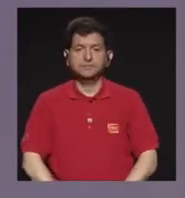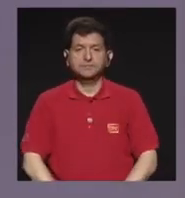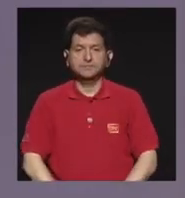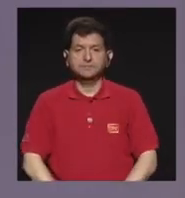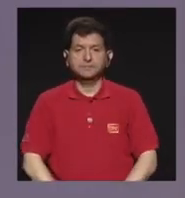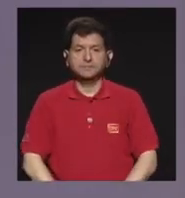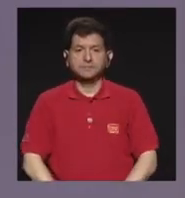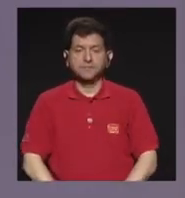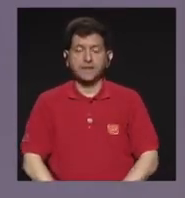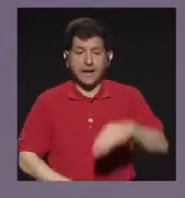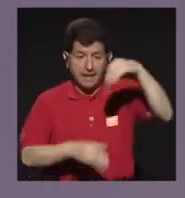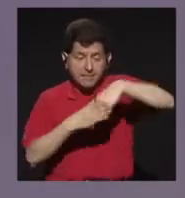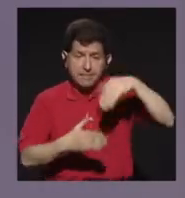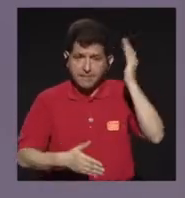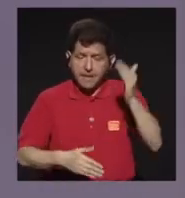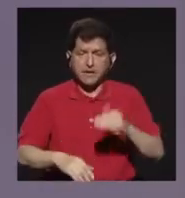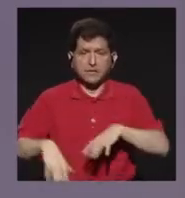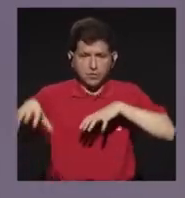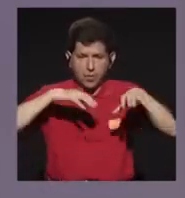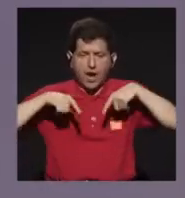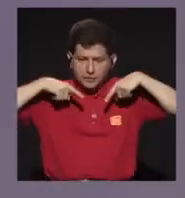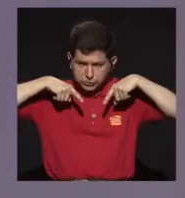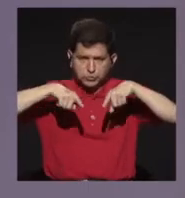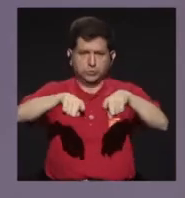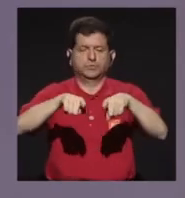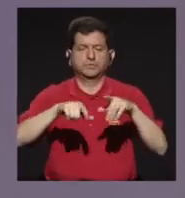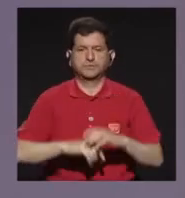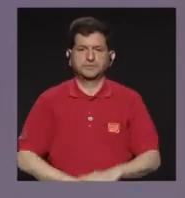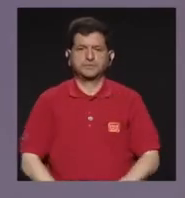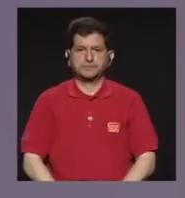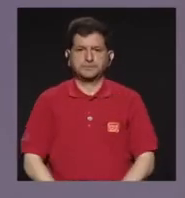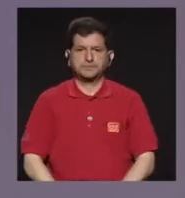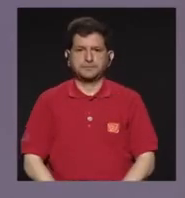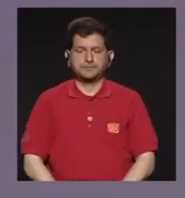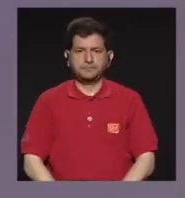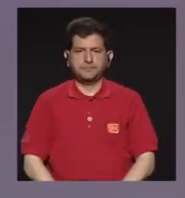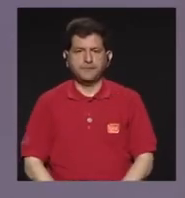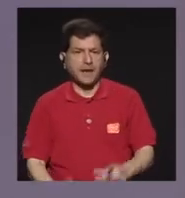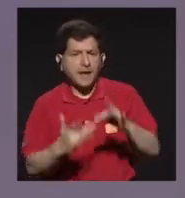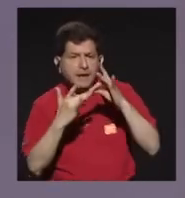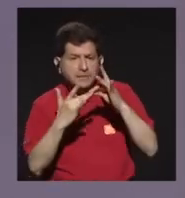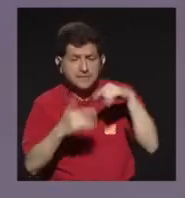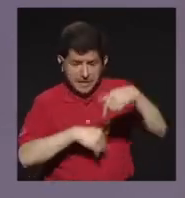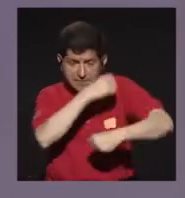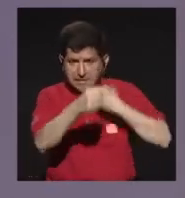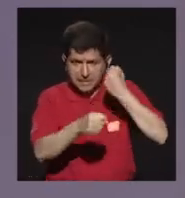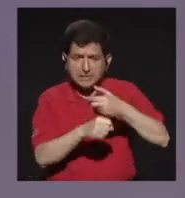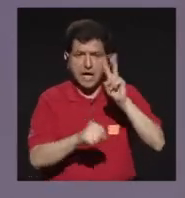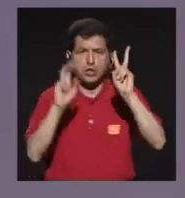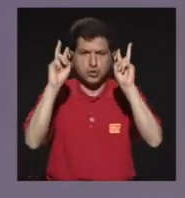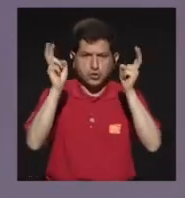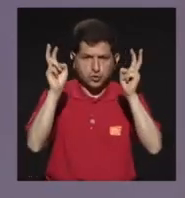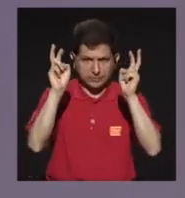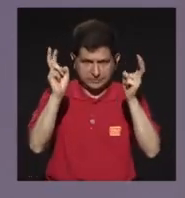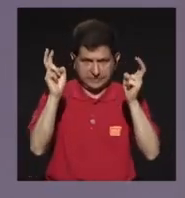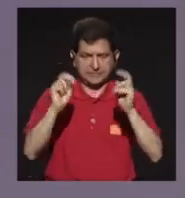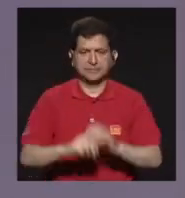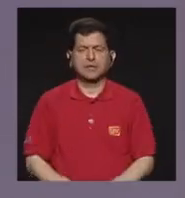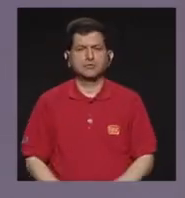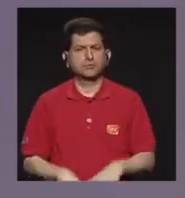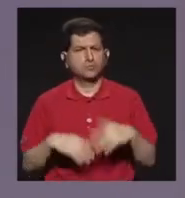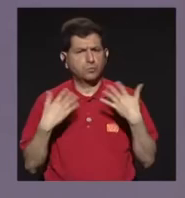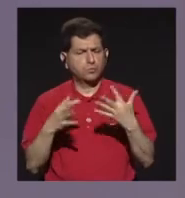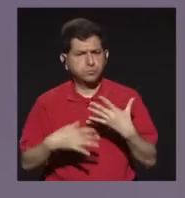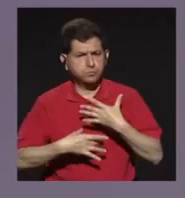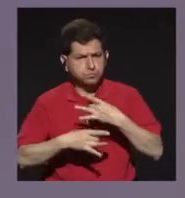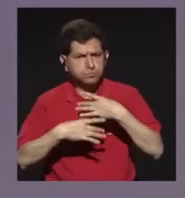También dentro de la conferencia se dan eventos paralelos, y particularmente este año hubo dos temáticas muy fuertes